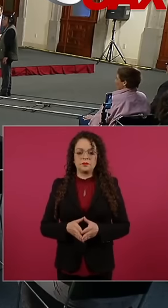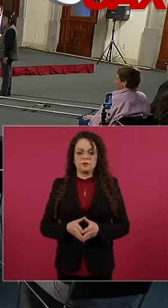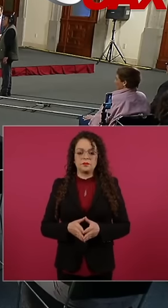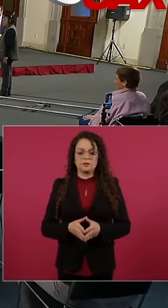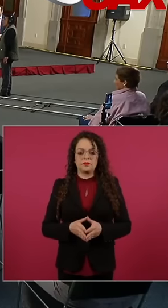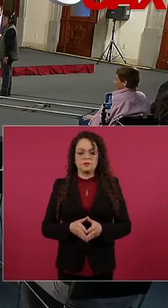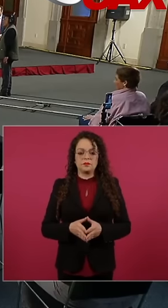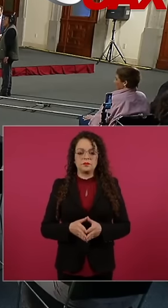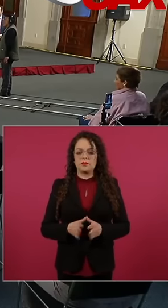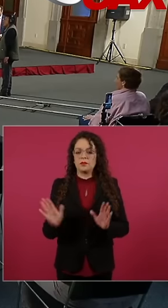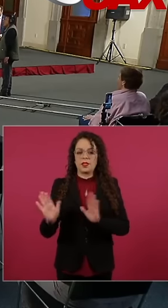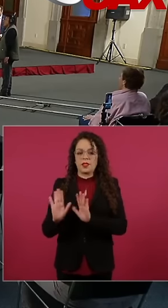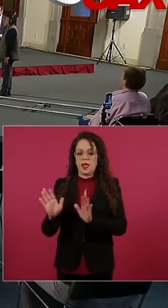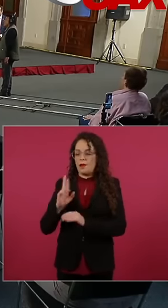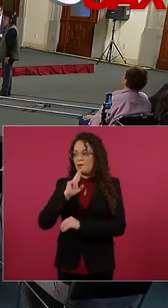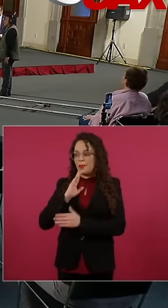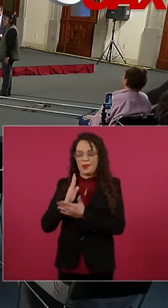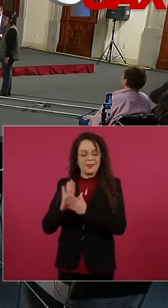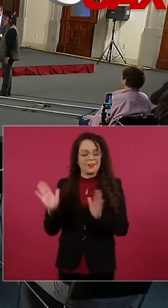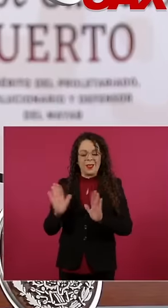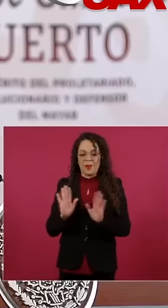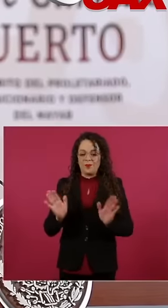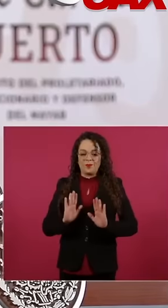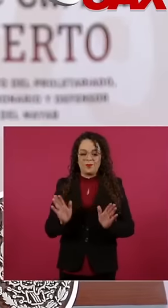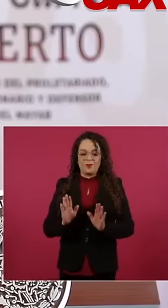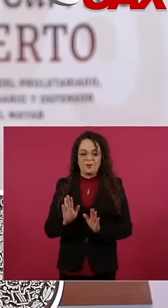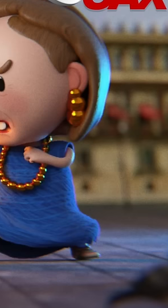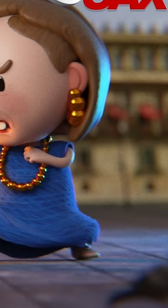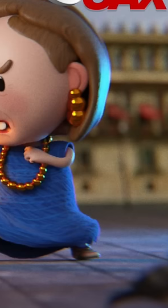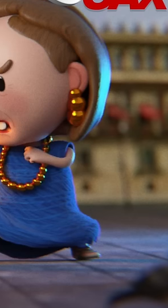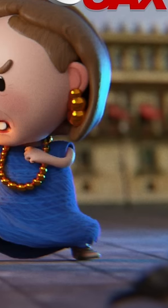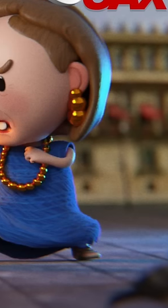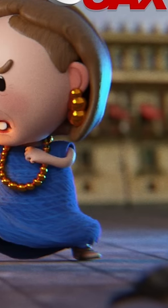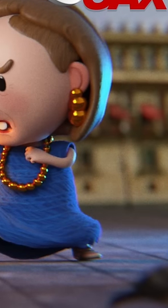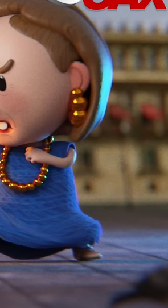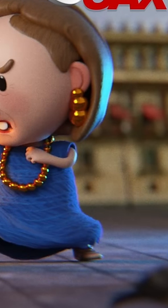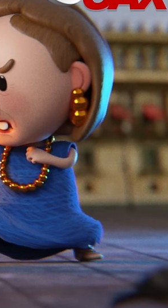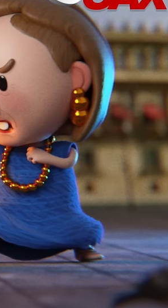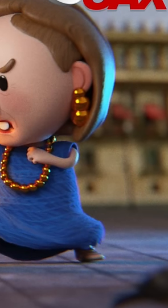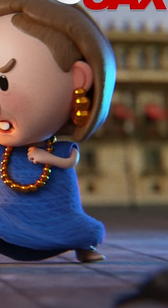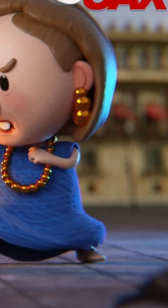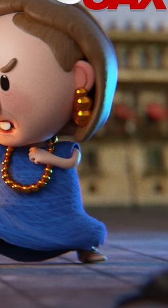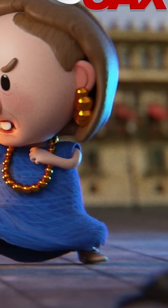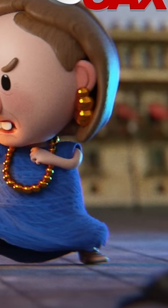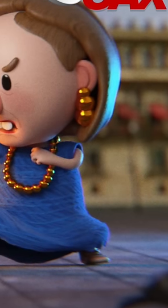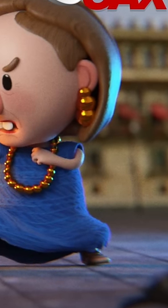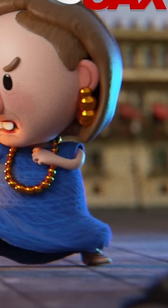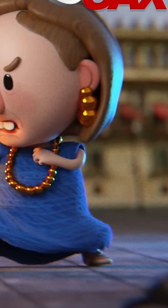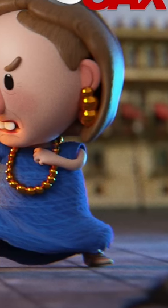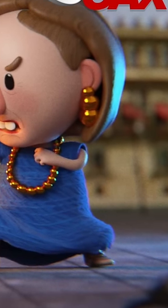mucho. Te iba a decir que pusieras cuando estuvo aquí